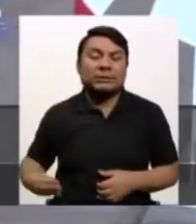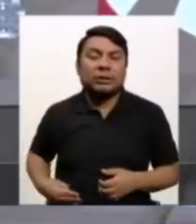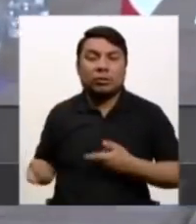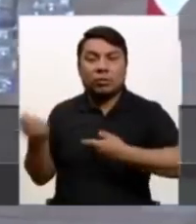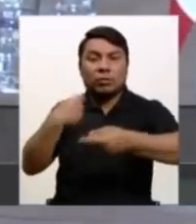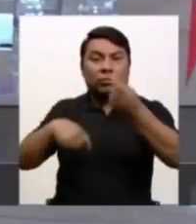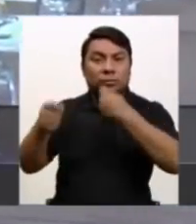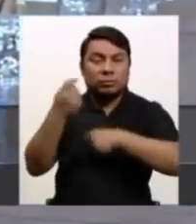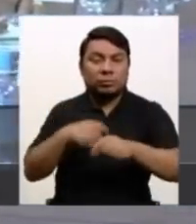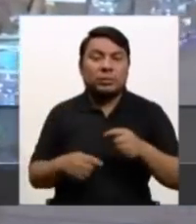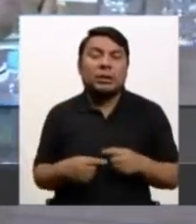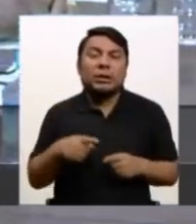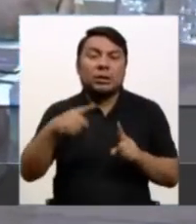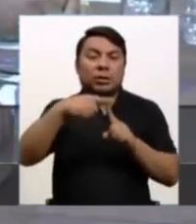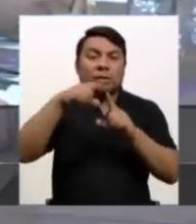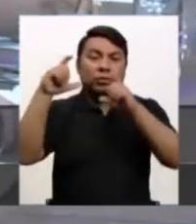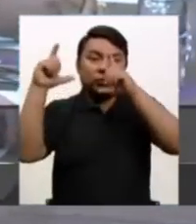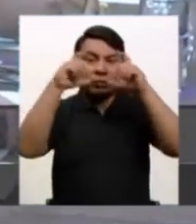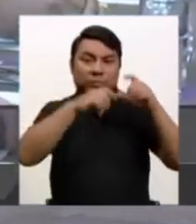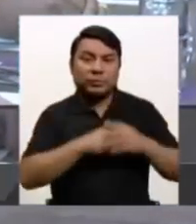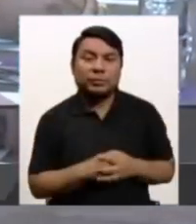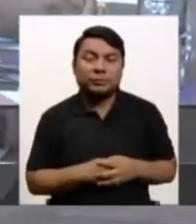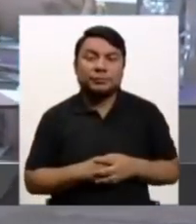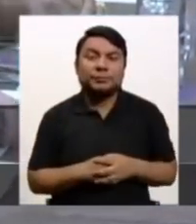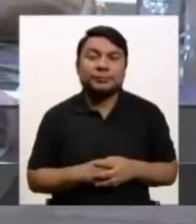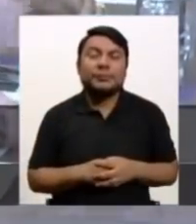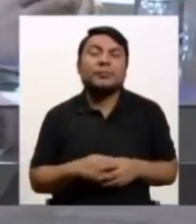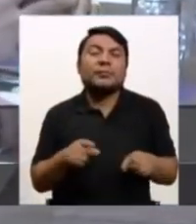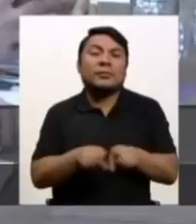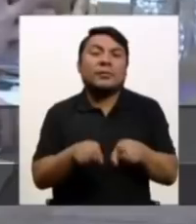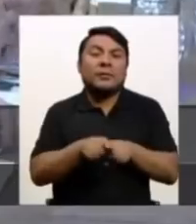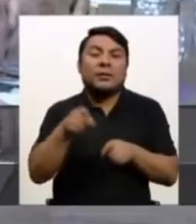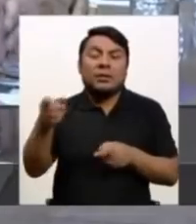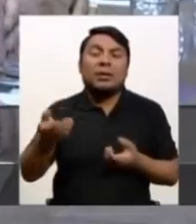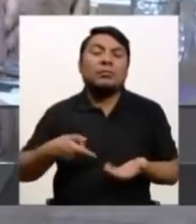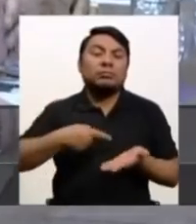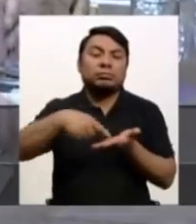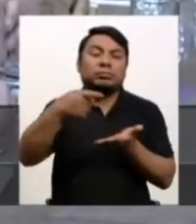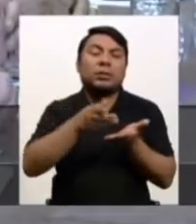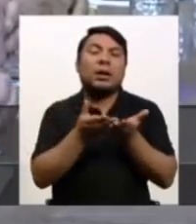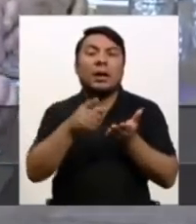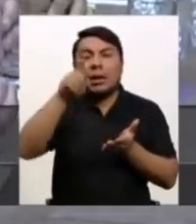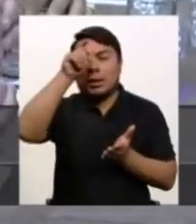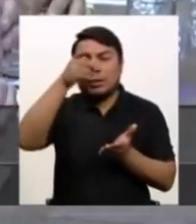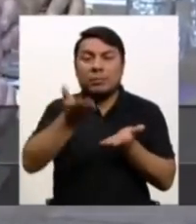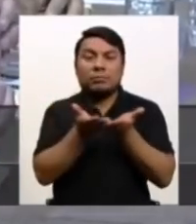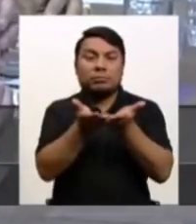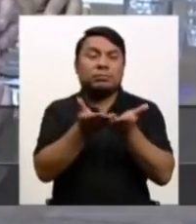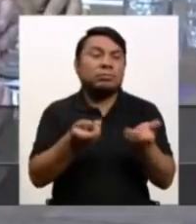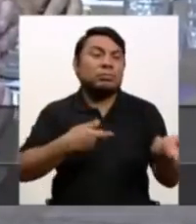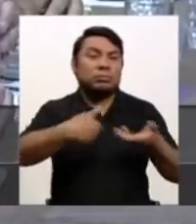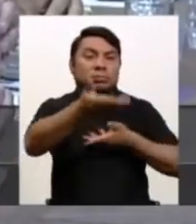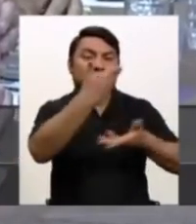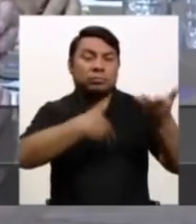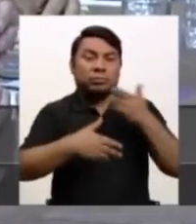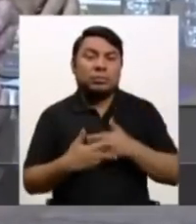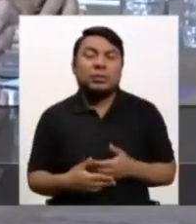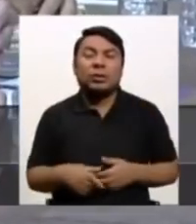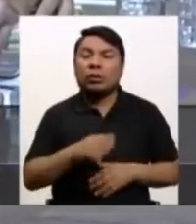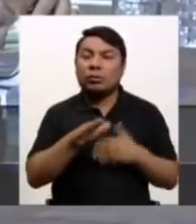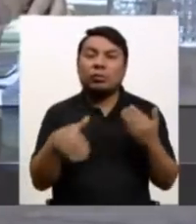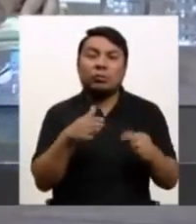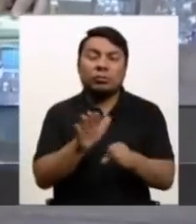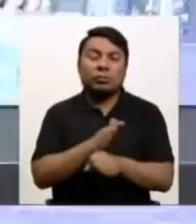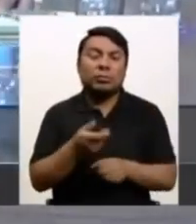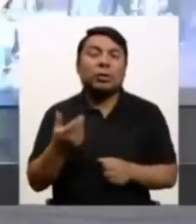Exterior y Turismo. Y los envíos mineros concentraron el 78% de los envíos totales, seguido de